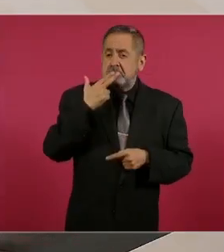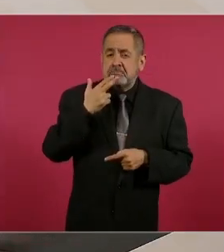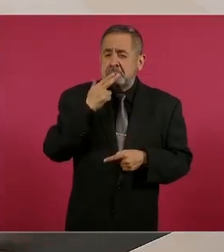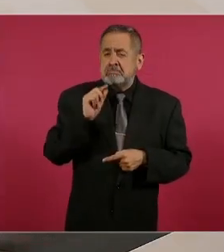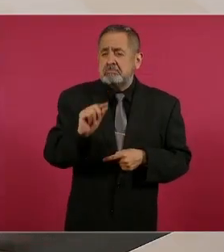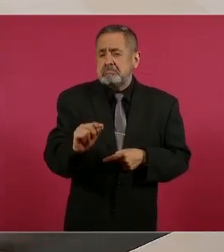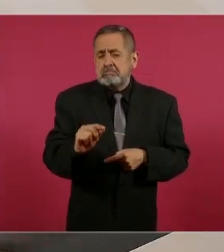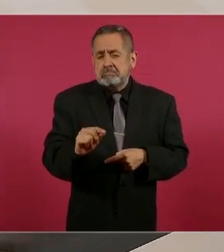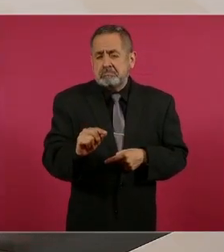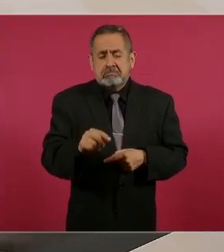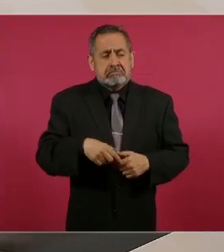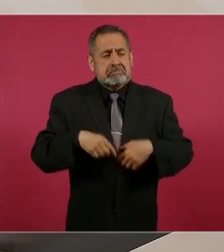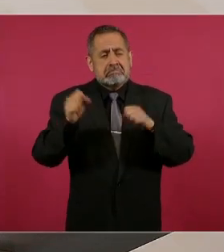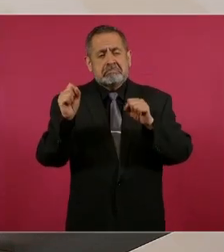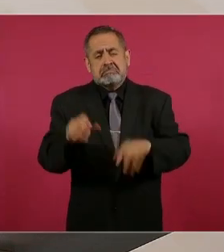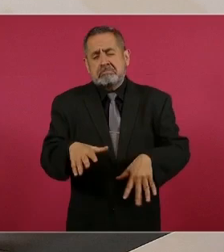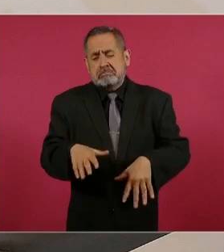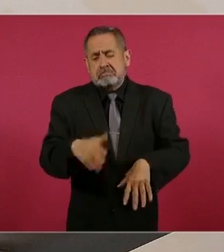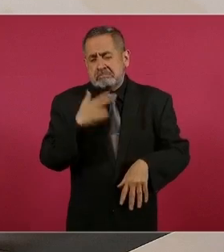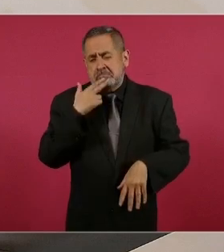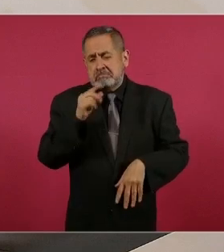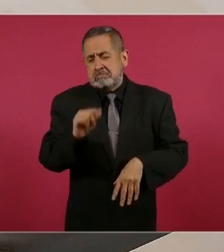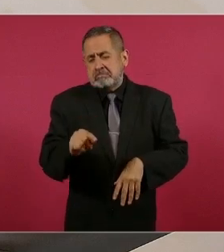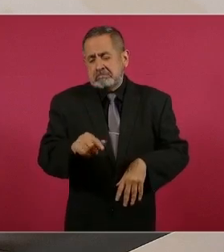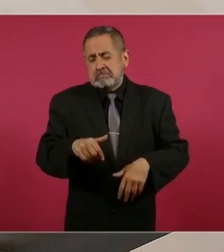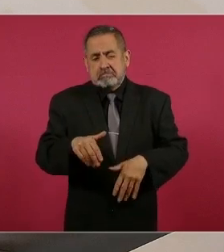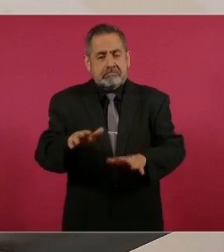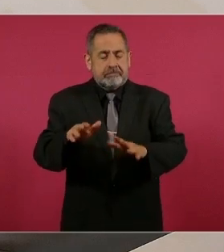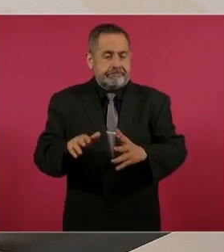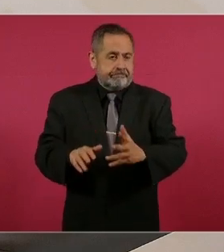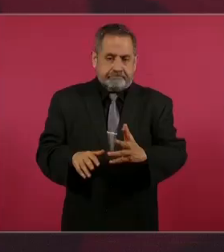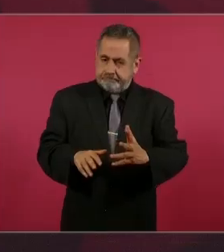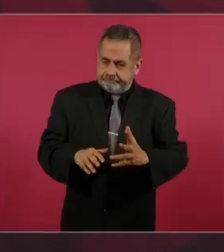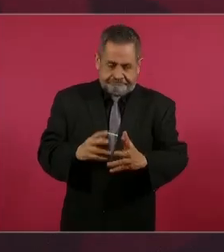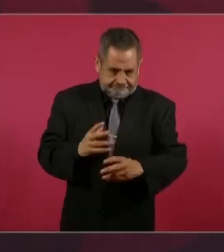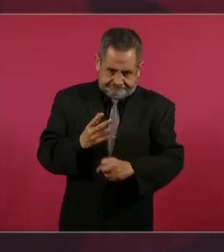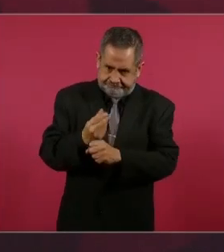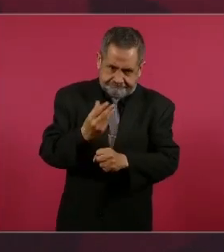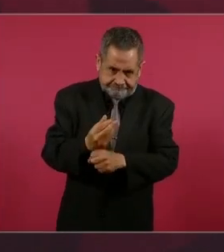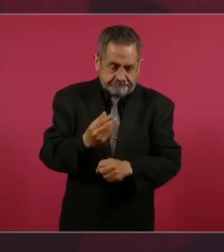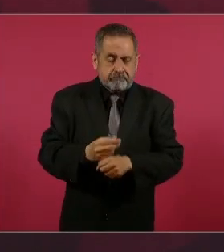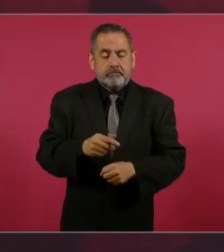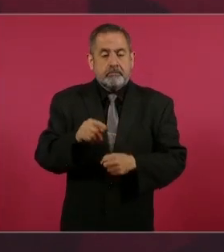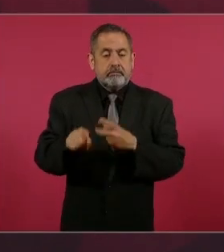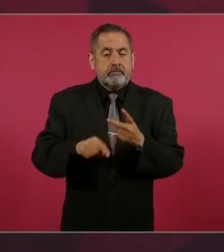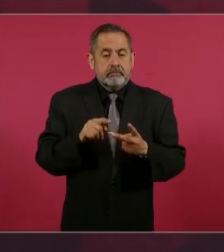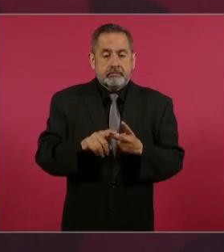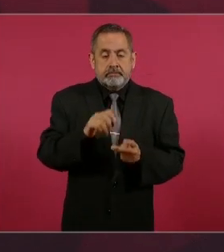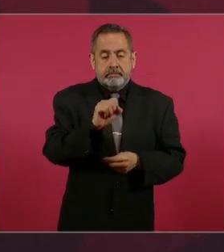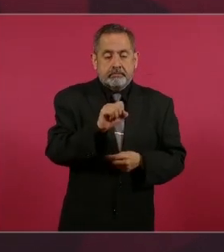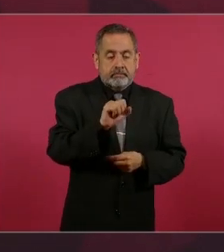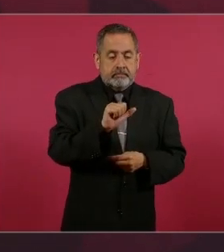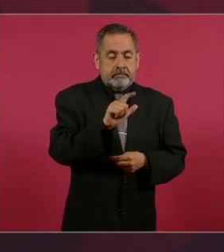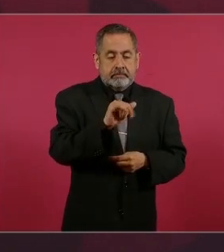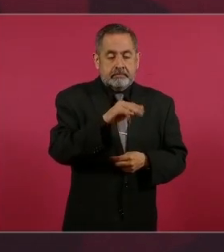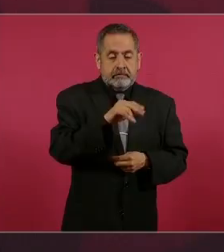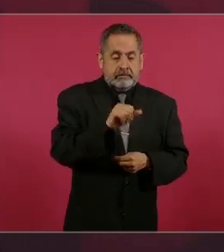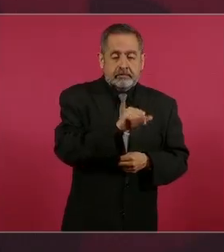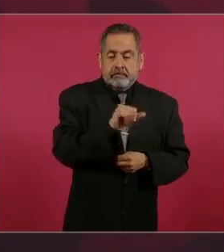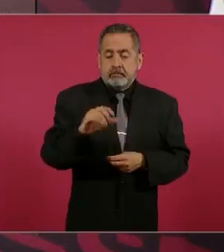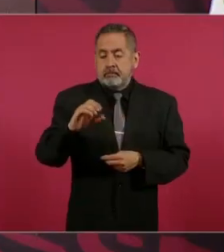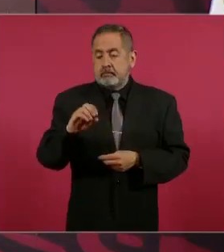poco, se abandonó por completo. Lo mismo de Salina Cruz a Coatzacoalcos